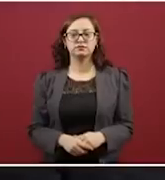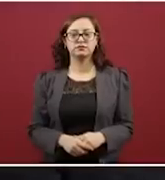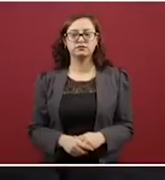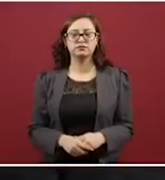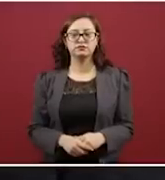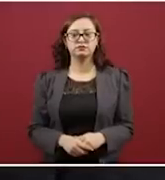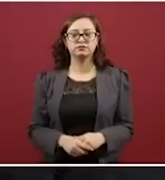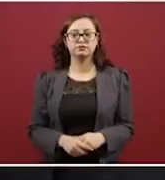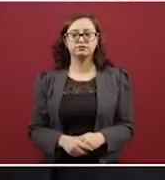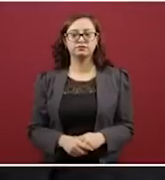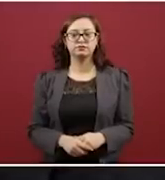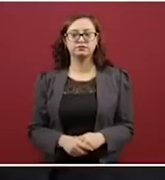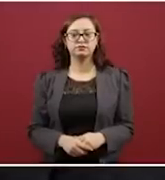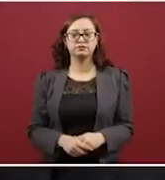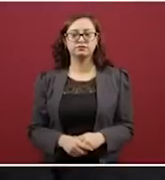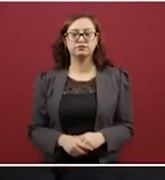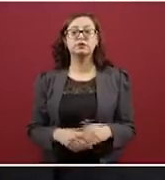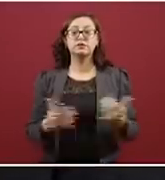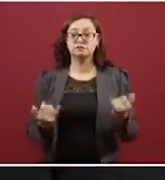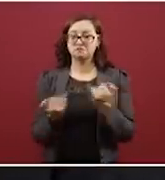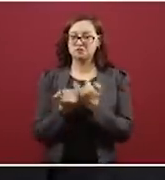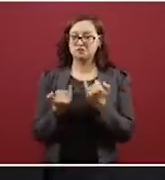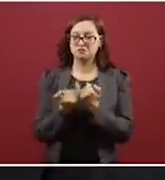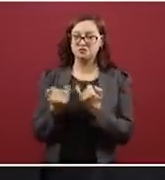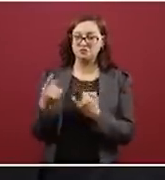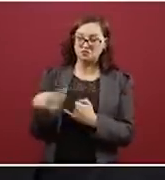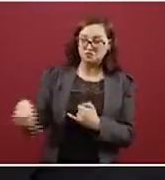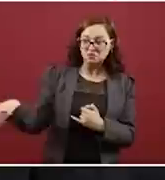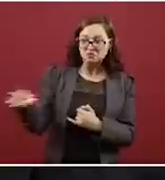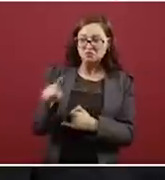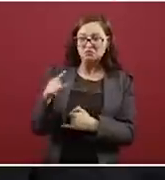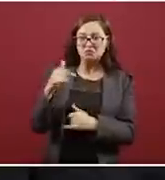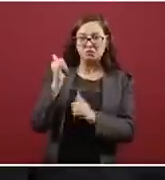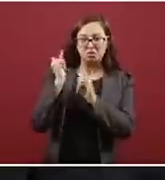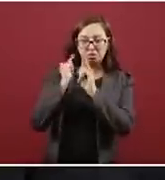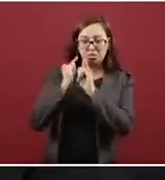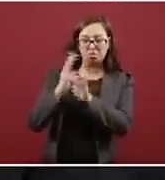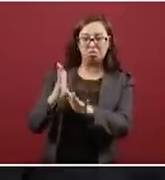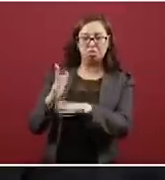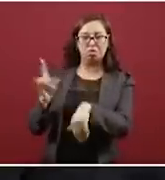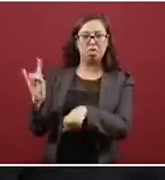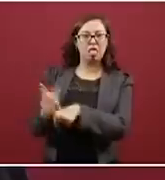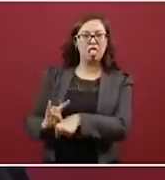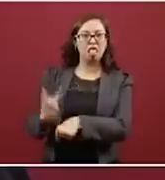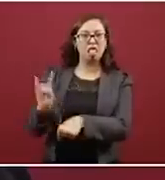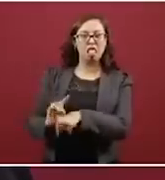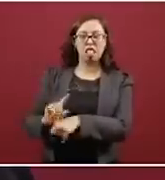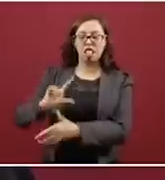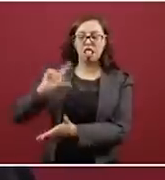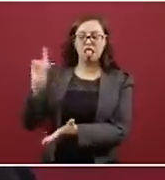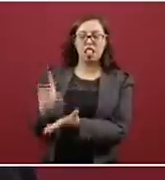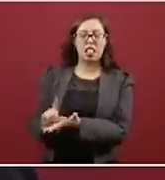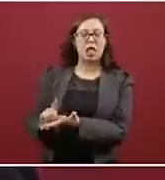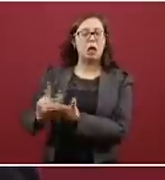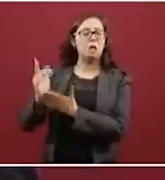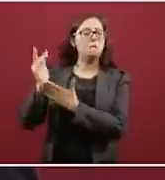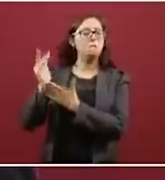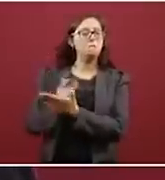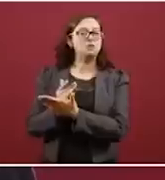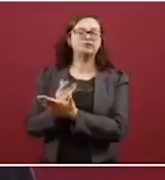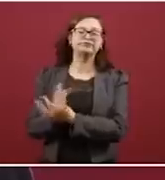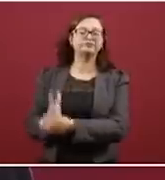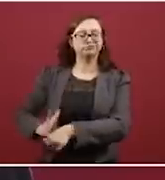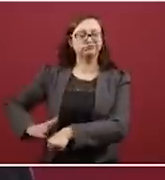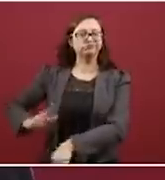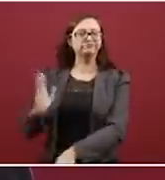para qué no haya el fraude que no se afecte la economía popular